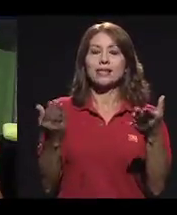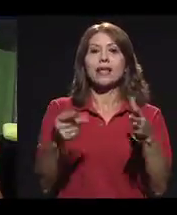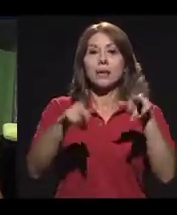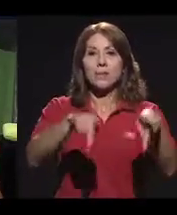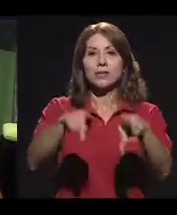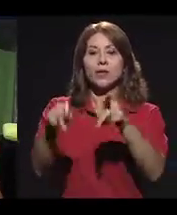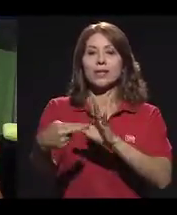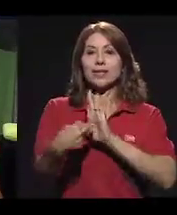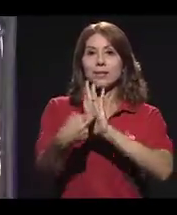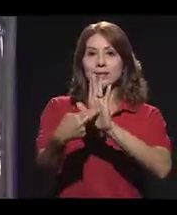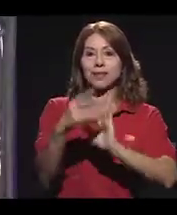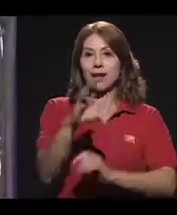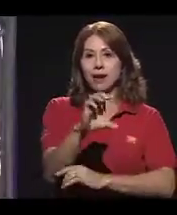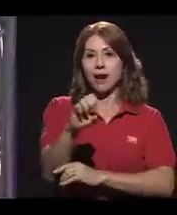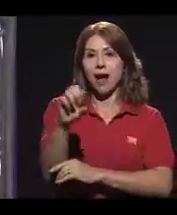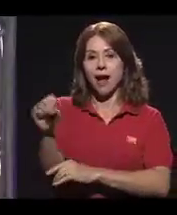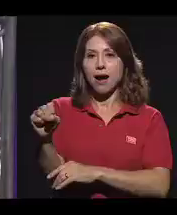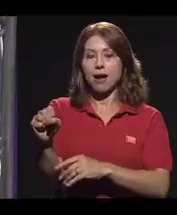Caja del Seguro Social,